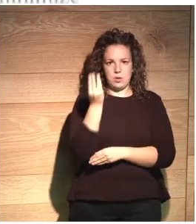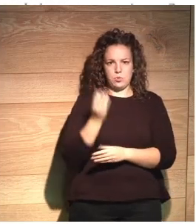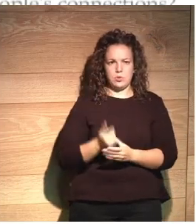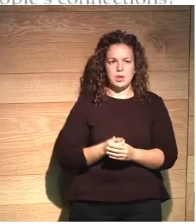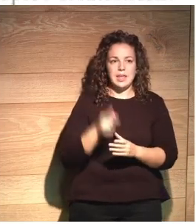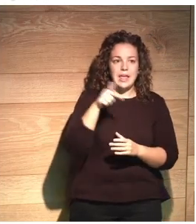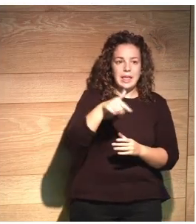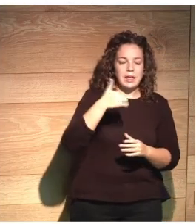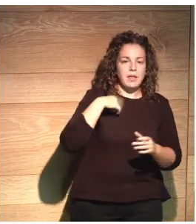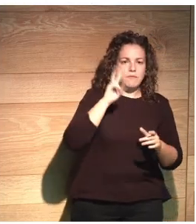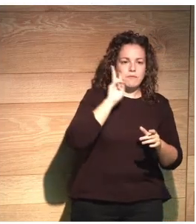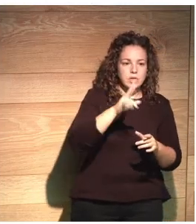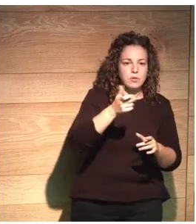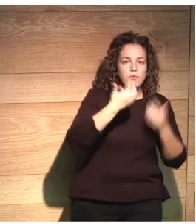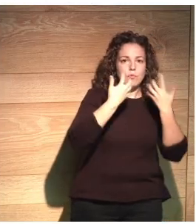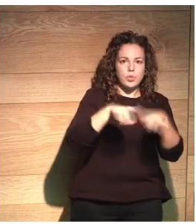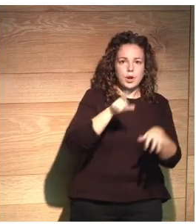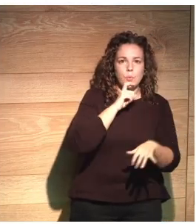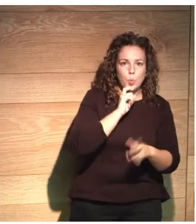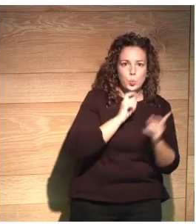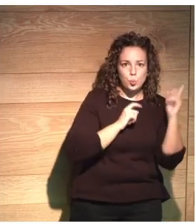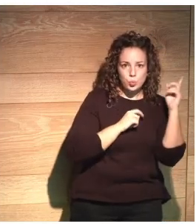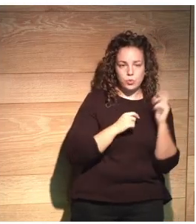y aquí se puede ver cómo funciona